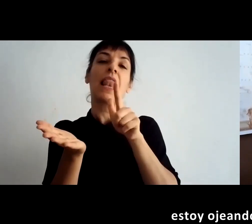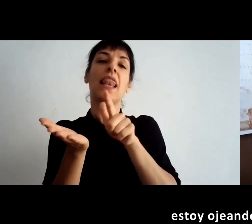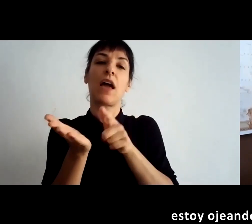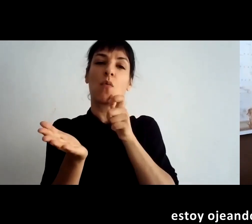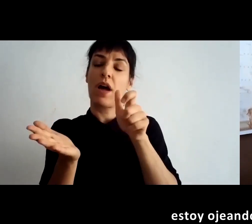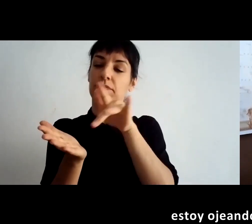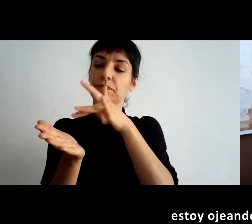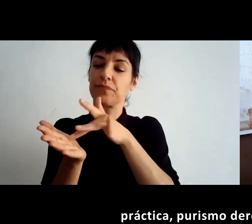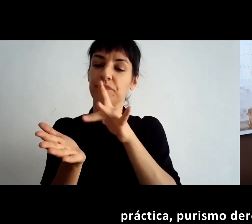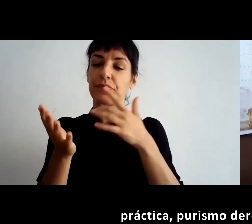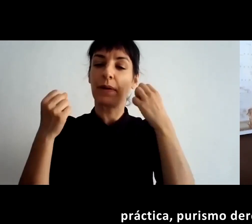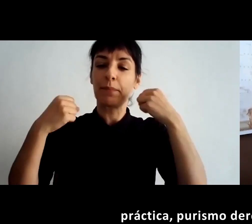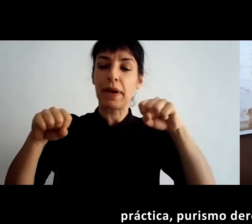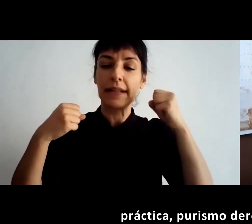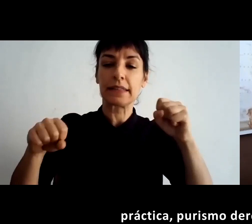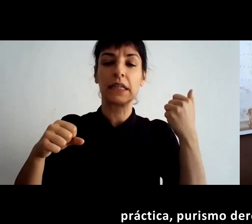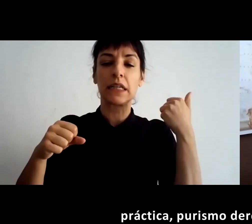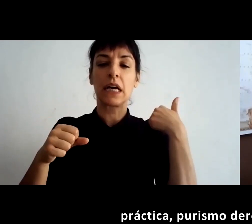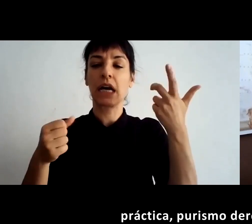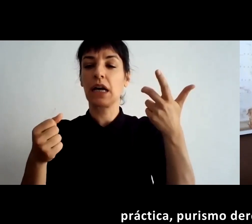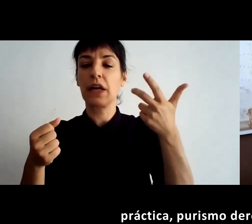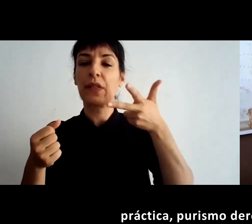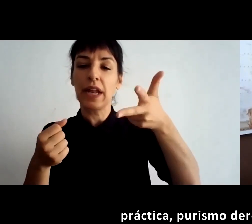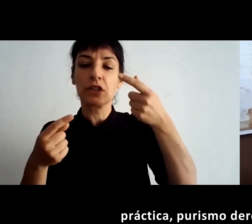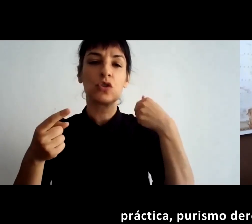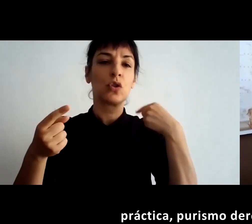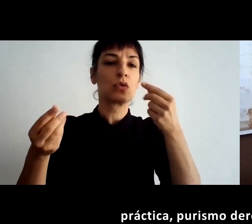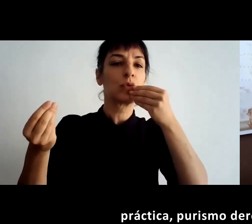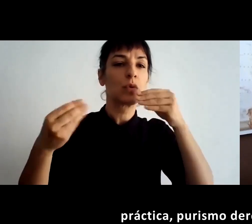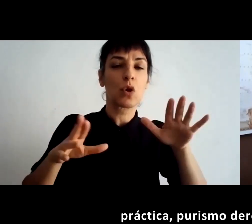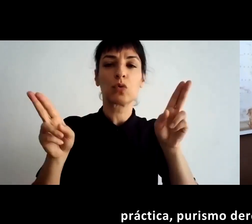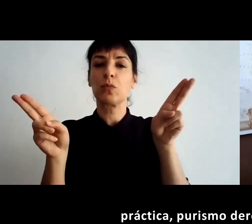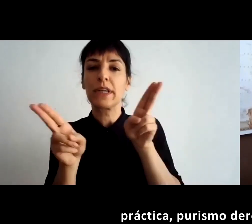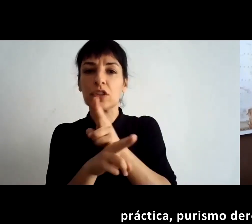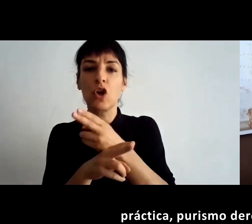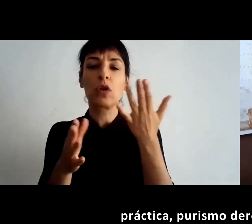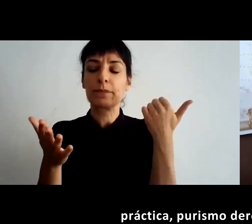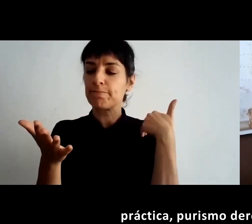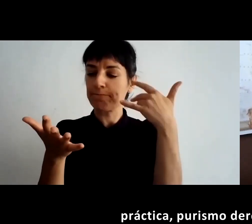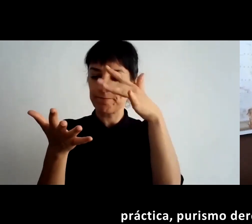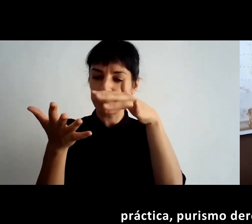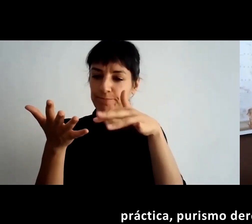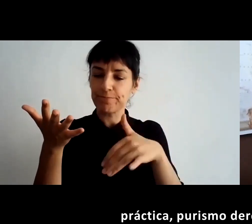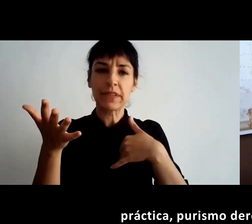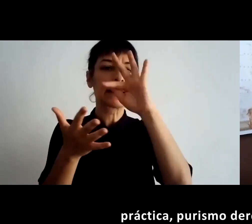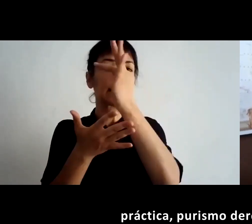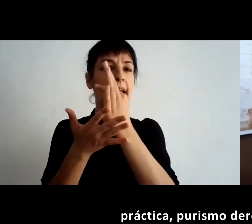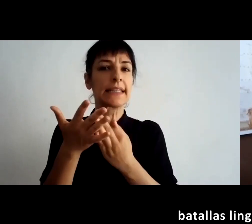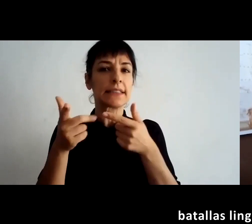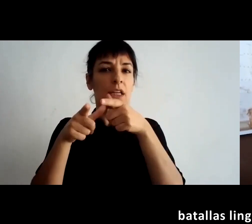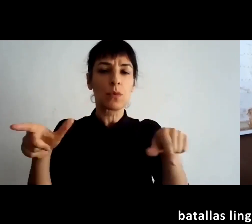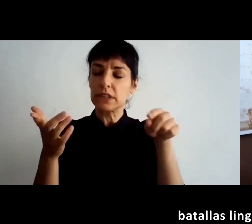lengua, práctica, purismo, derechos, sustitución, supresión, tests